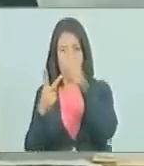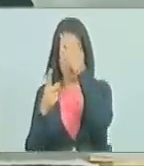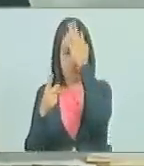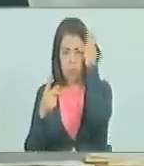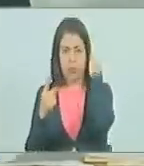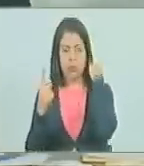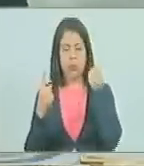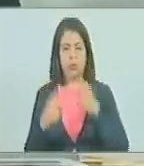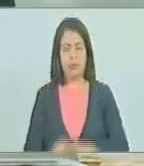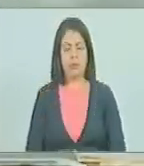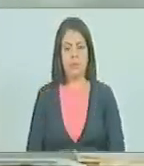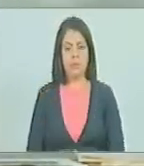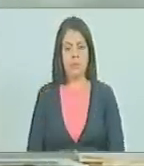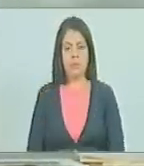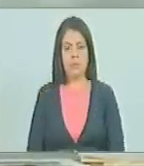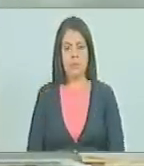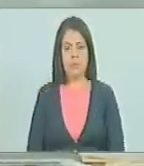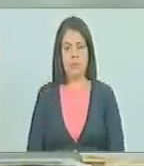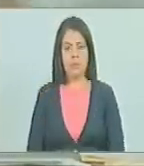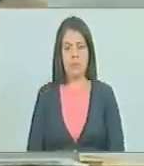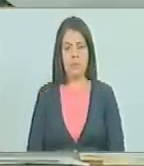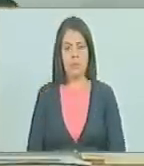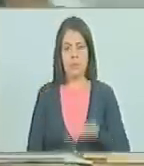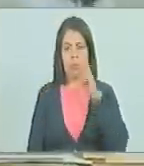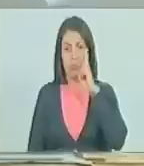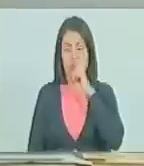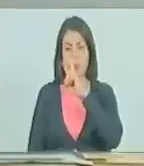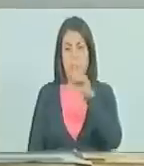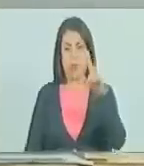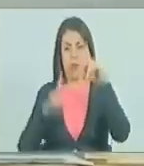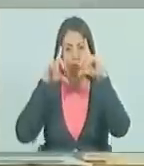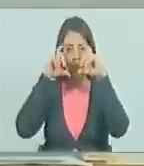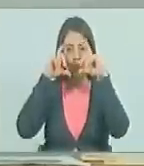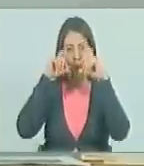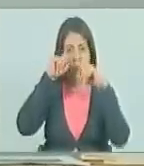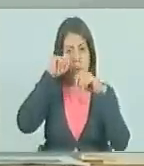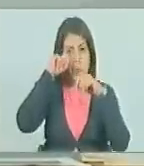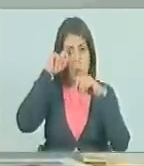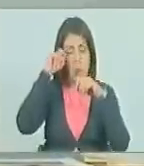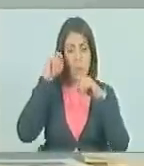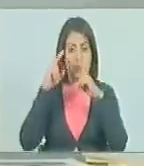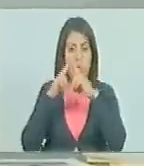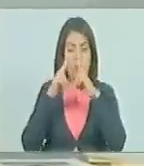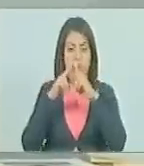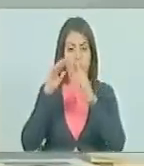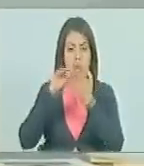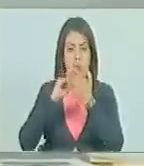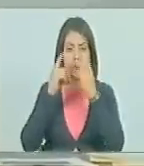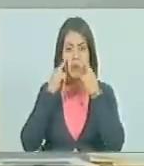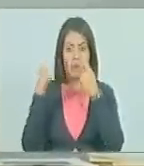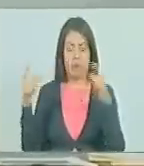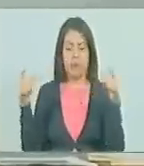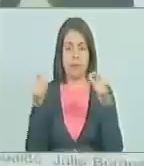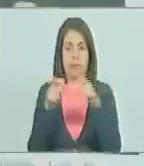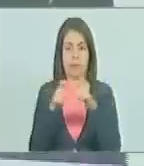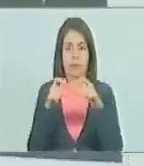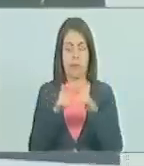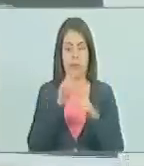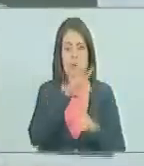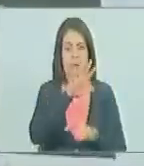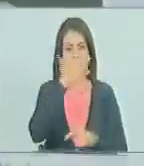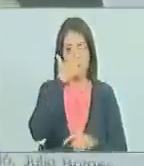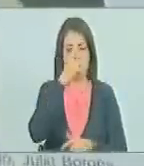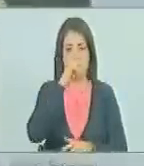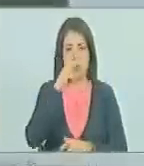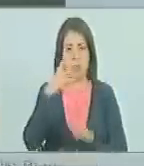2021. Podemos ver aquí una imagen, una foto que es conocida, pero es bueno mostrarla nuevamente. Una reunión, 5 de